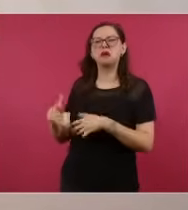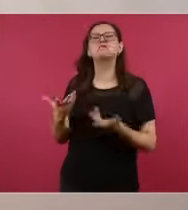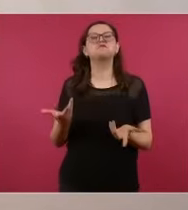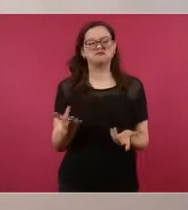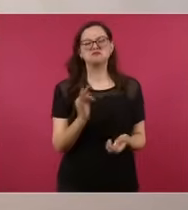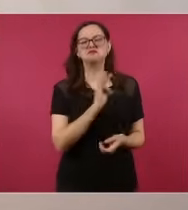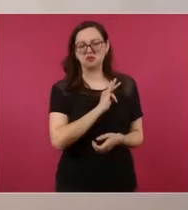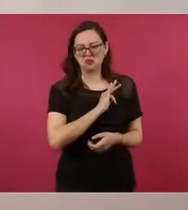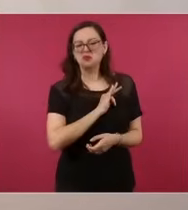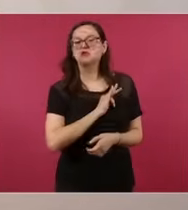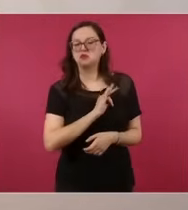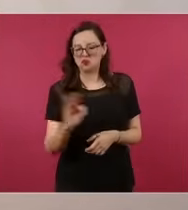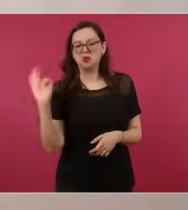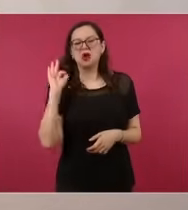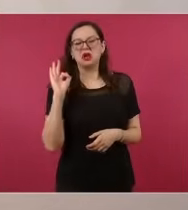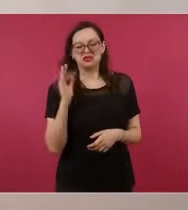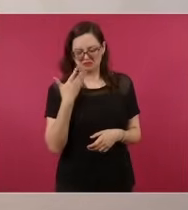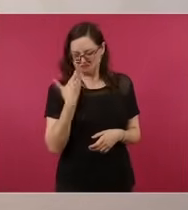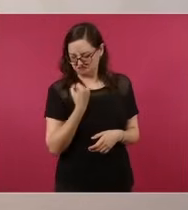Porque